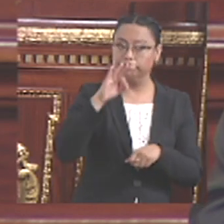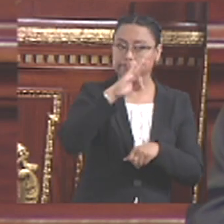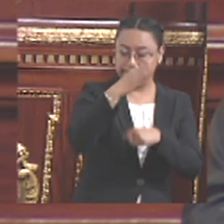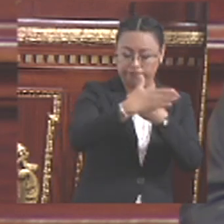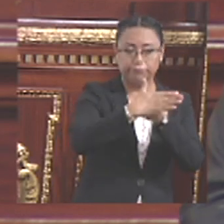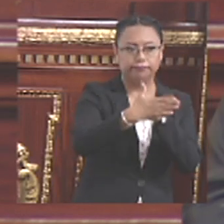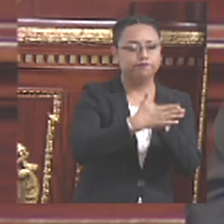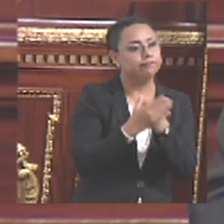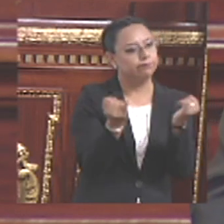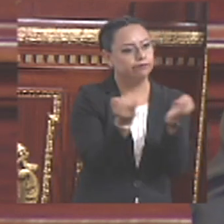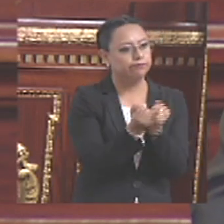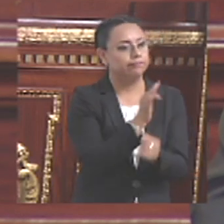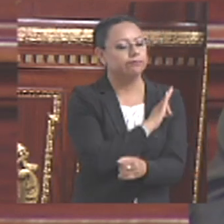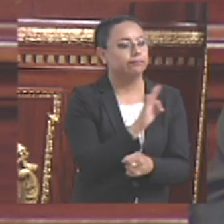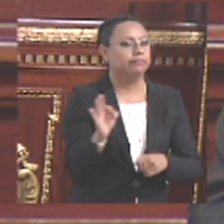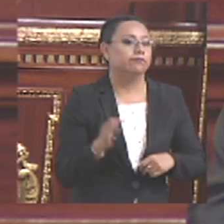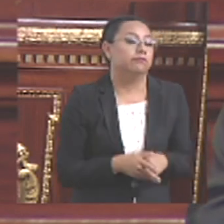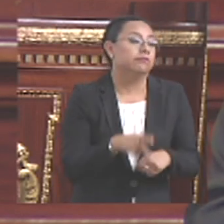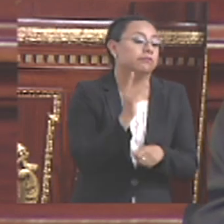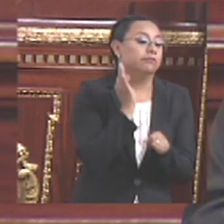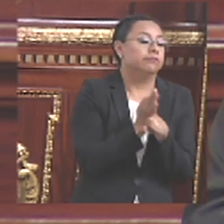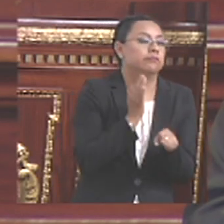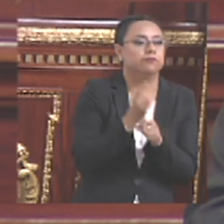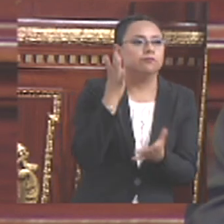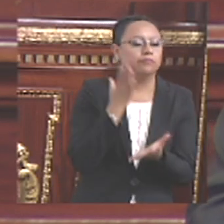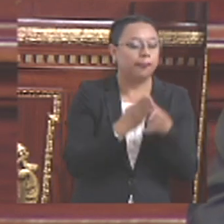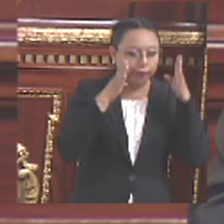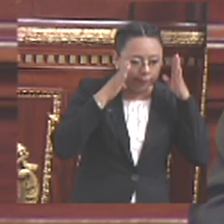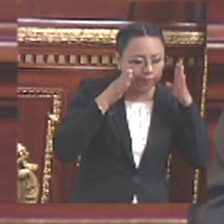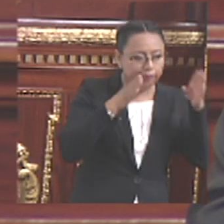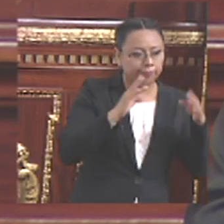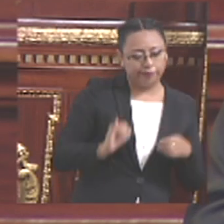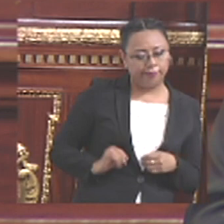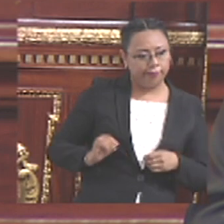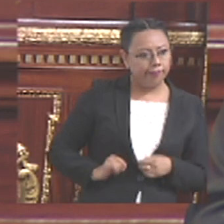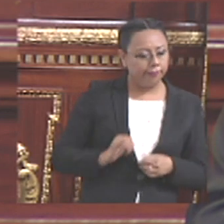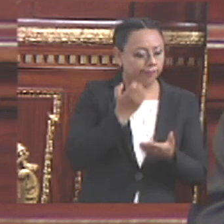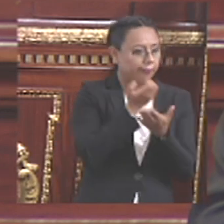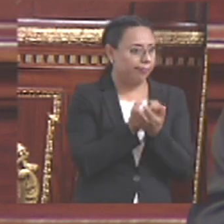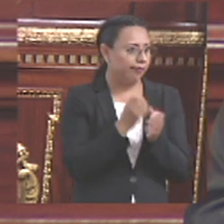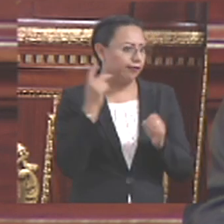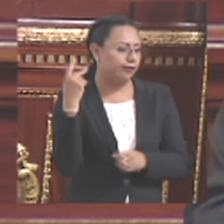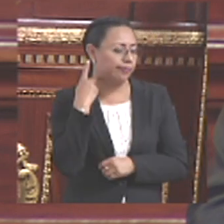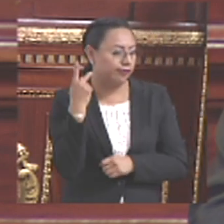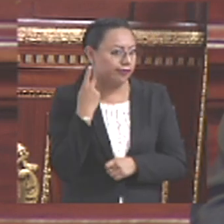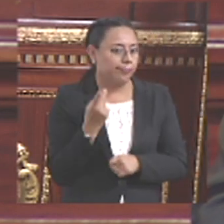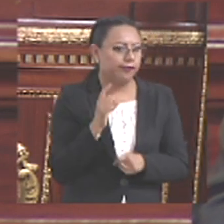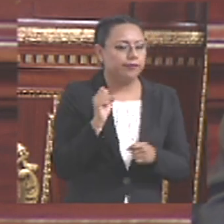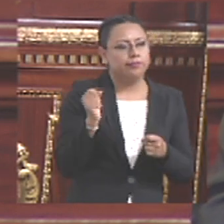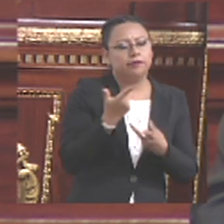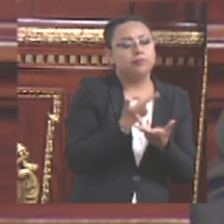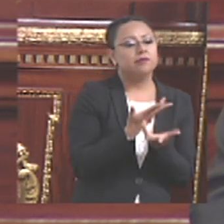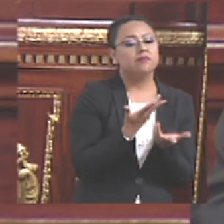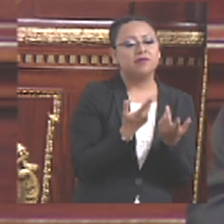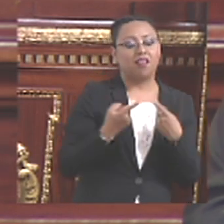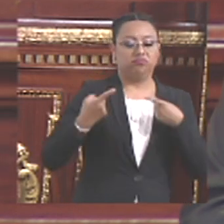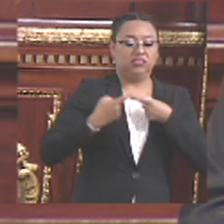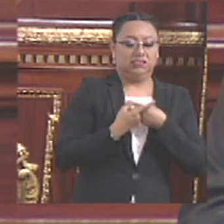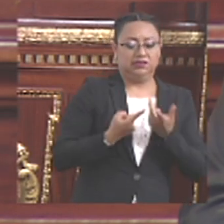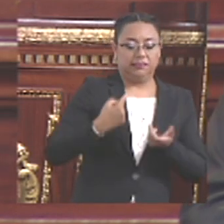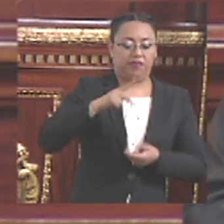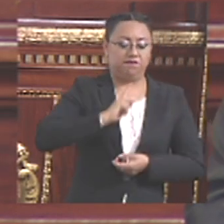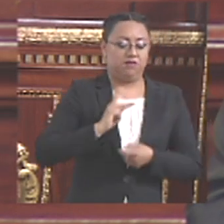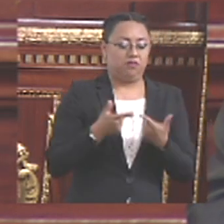Y si los intereses políticos o económicos se contraponen con el buen derecho y el compromiso con sus representados, llamen a